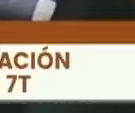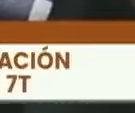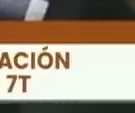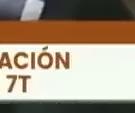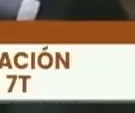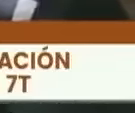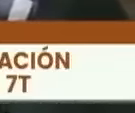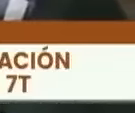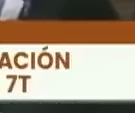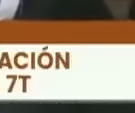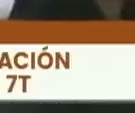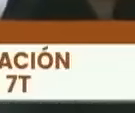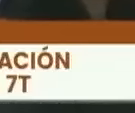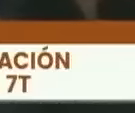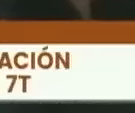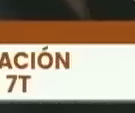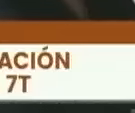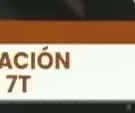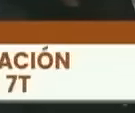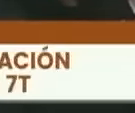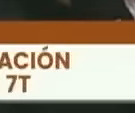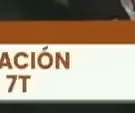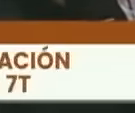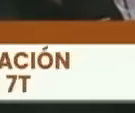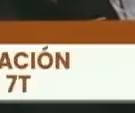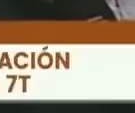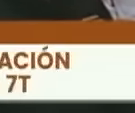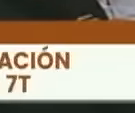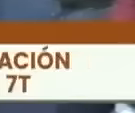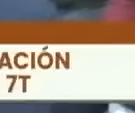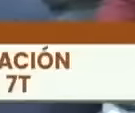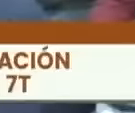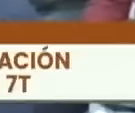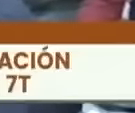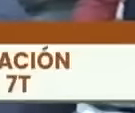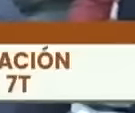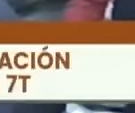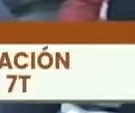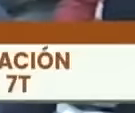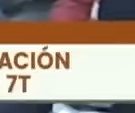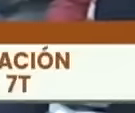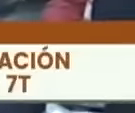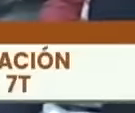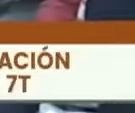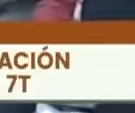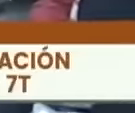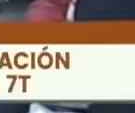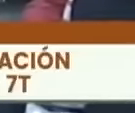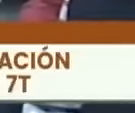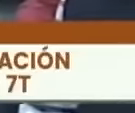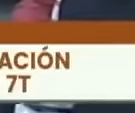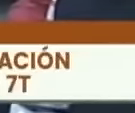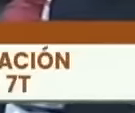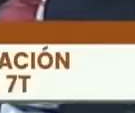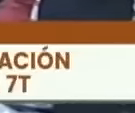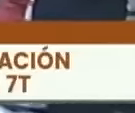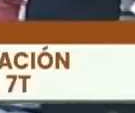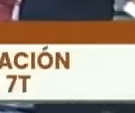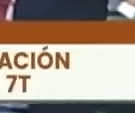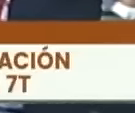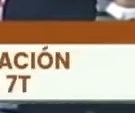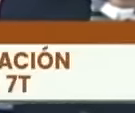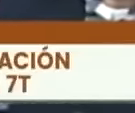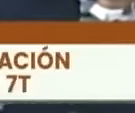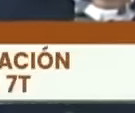hecho el presidente de la República Bolivariana de Venezuela para la discusión de las 7 transformaciones. El plan 7T, diseñado